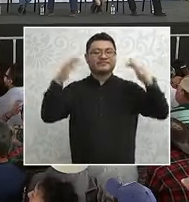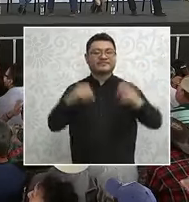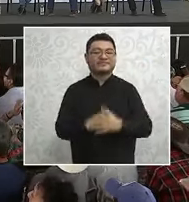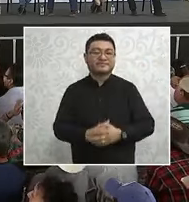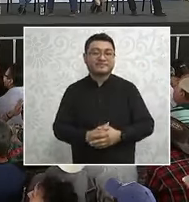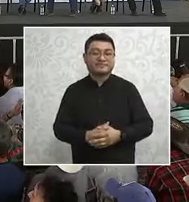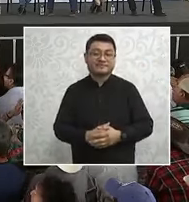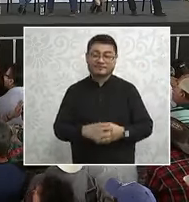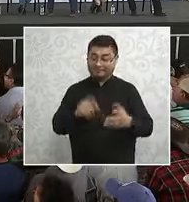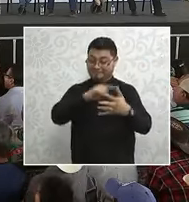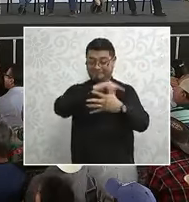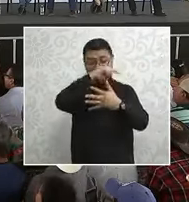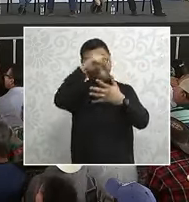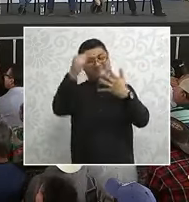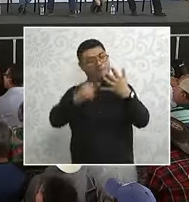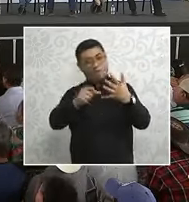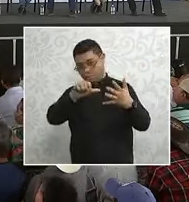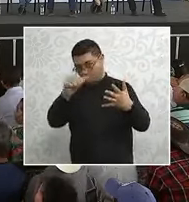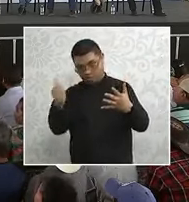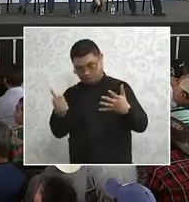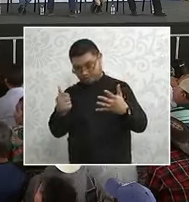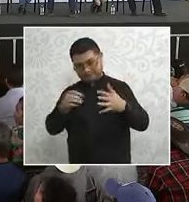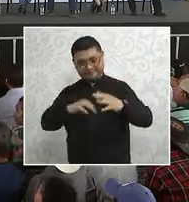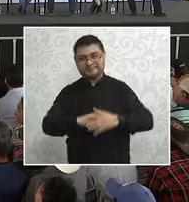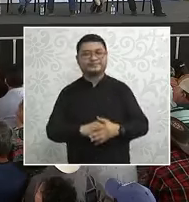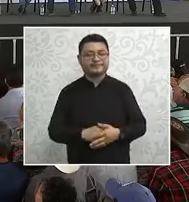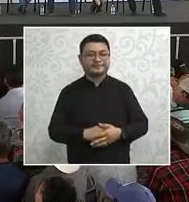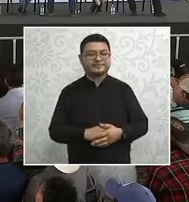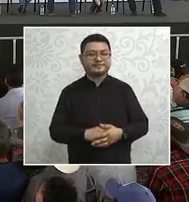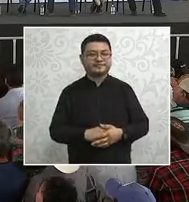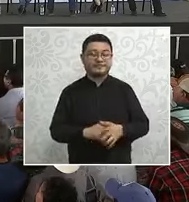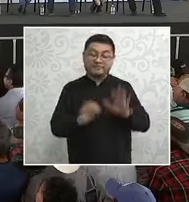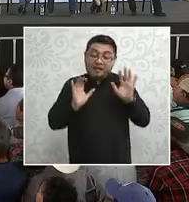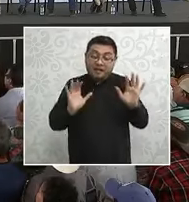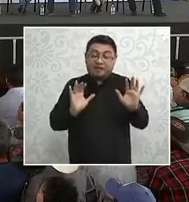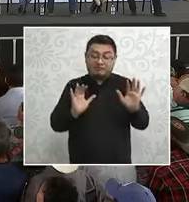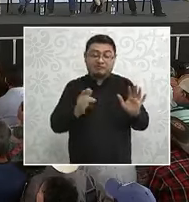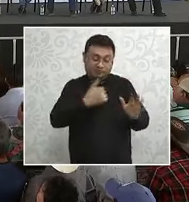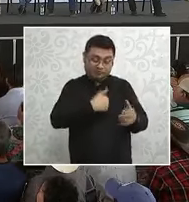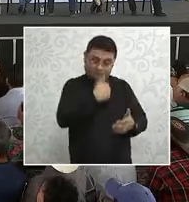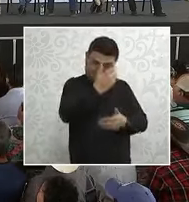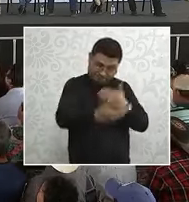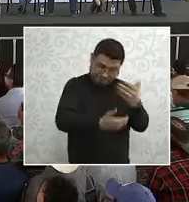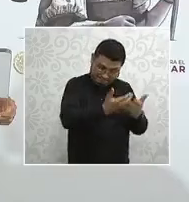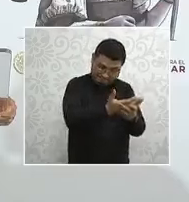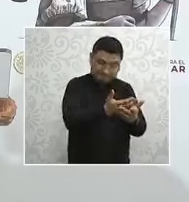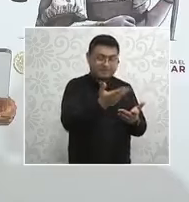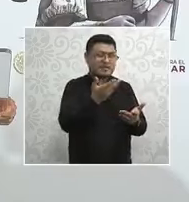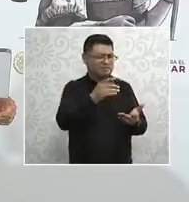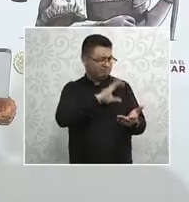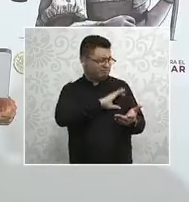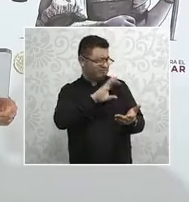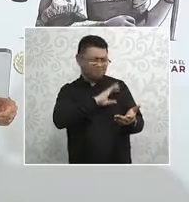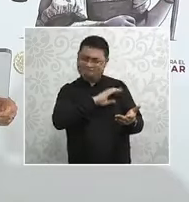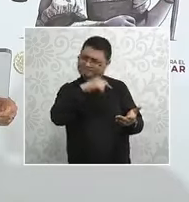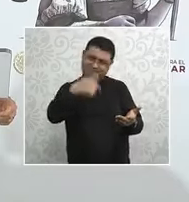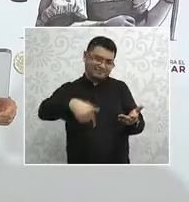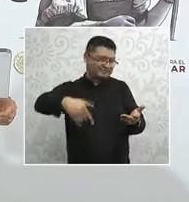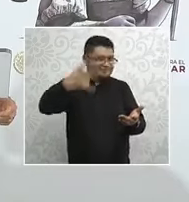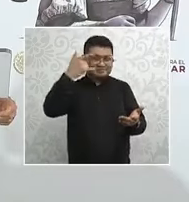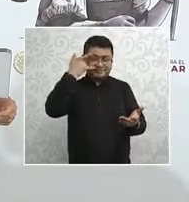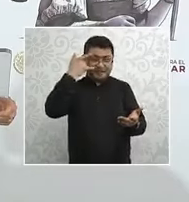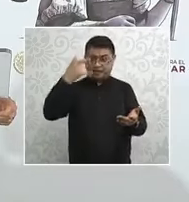entre otras acciones Así que queremos mucho a Campeche Campeche es